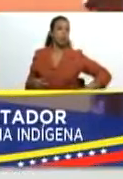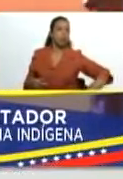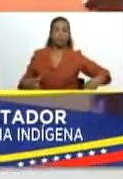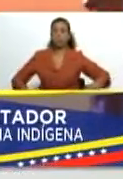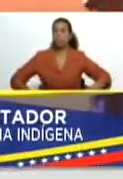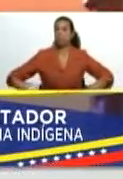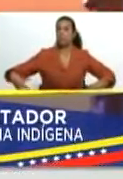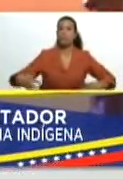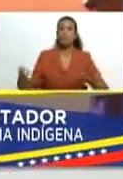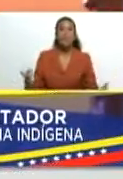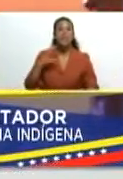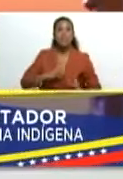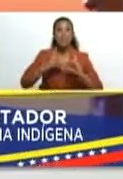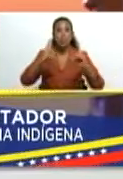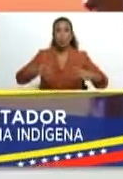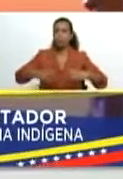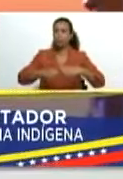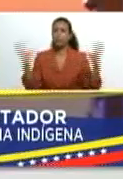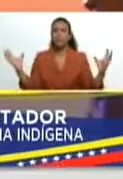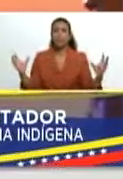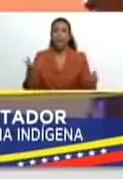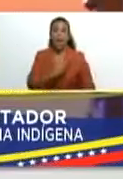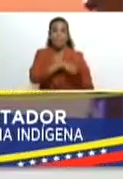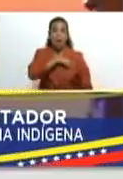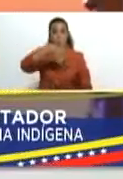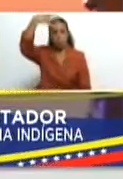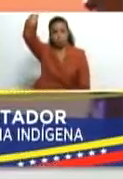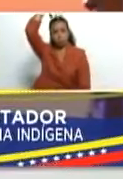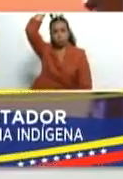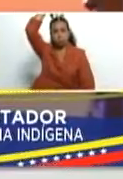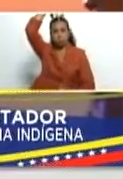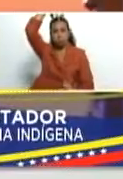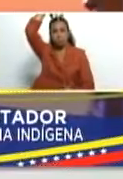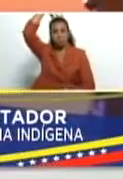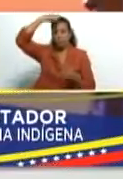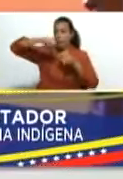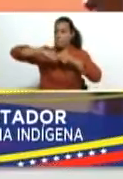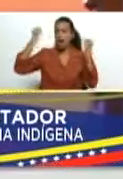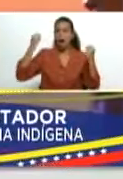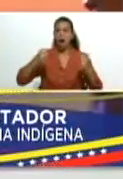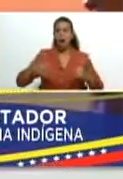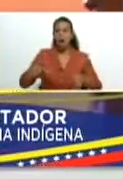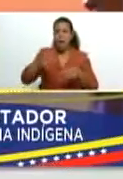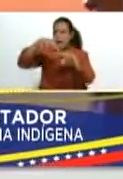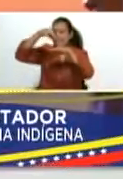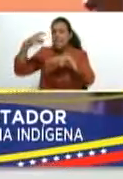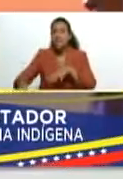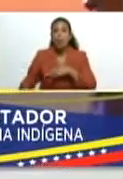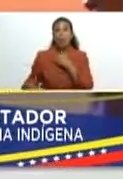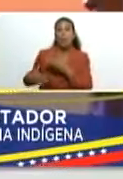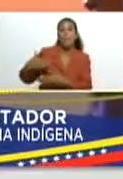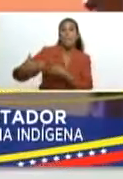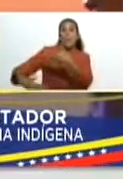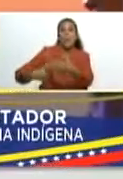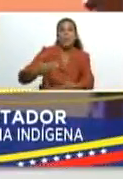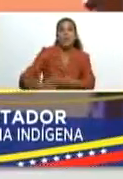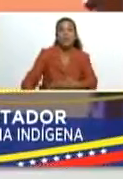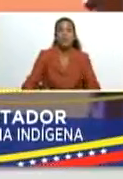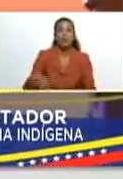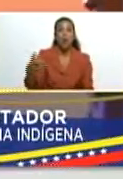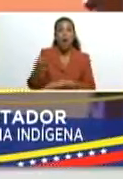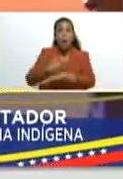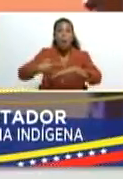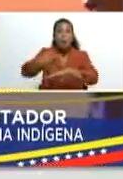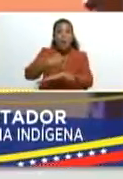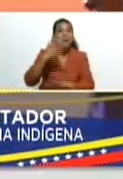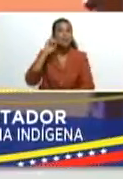económicos, hasta que deciden romper con el imperio español, y de ahí se va a dar lo que se llama una evolución en sus posiciones.